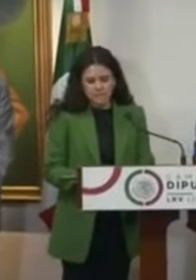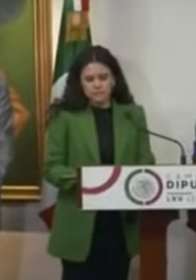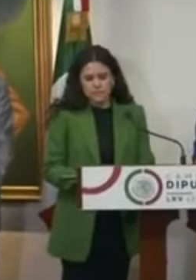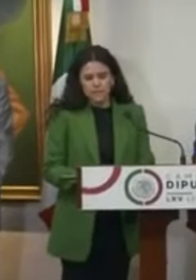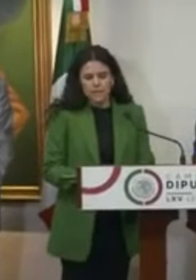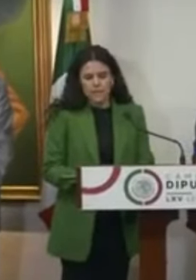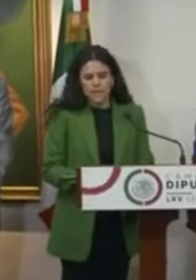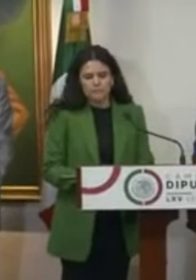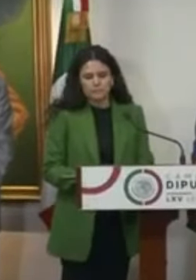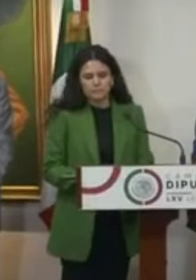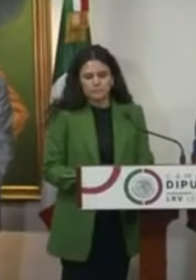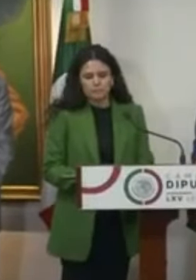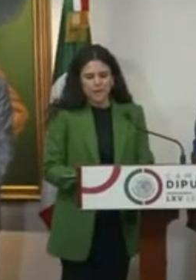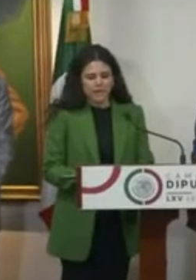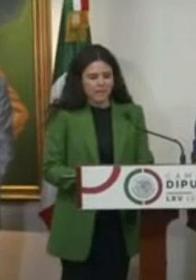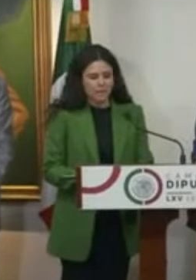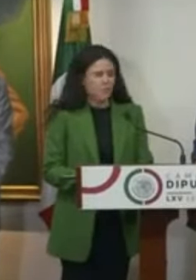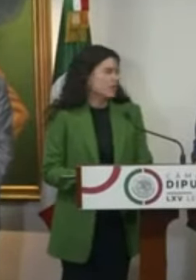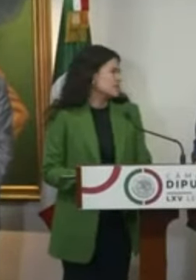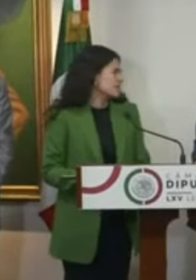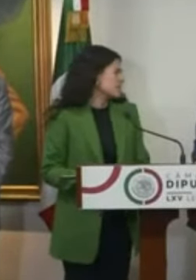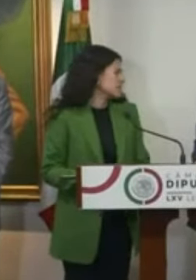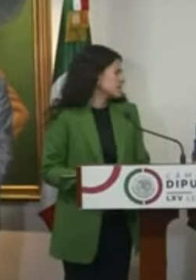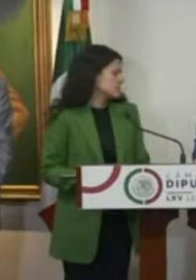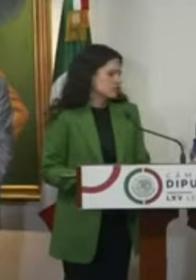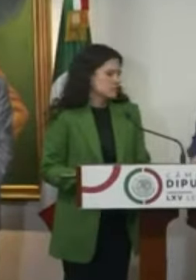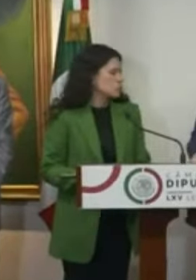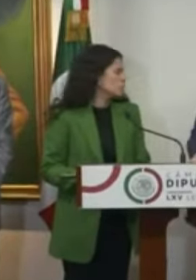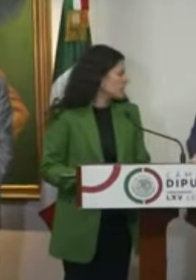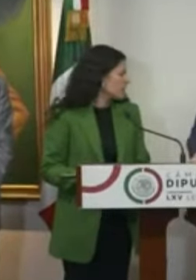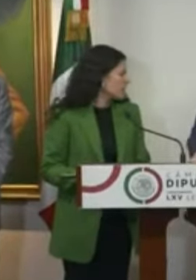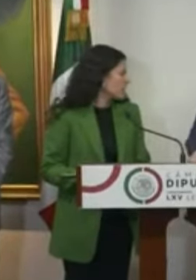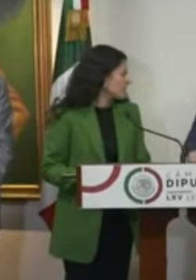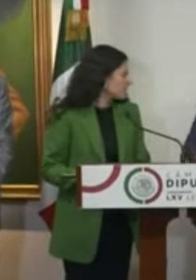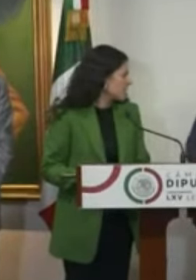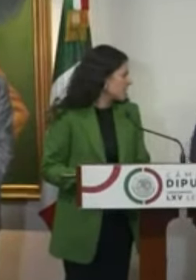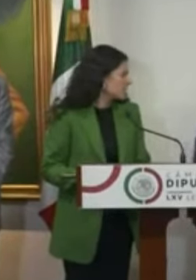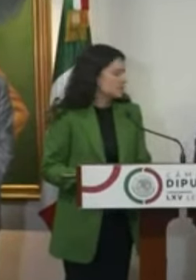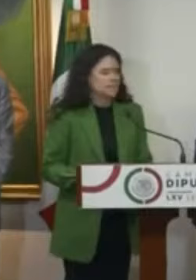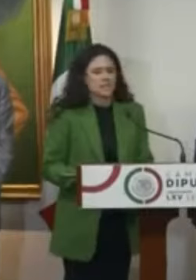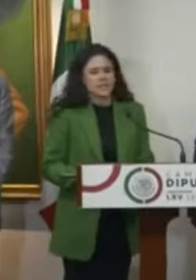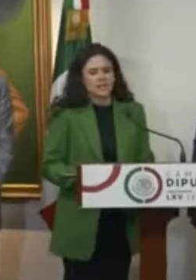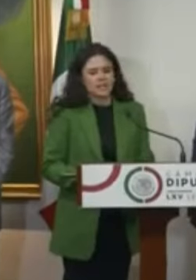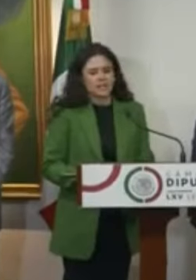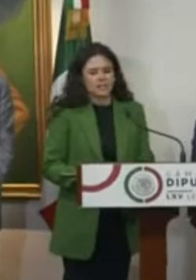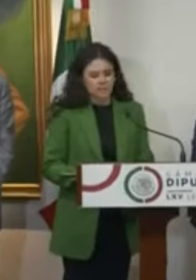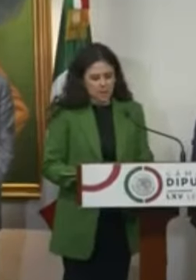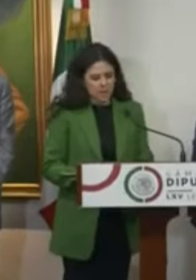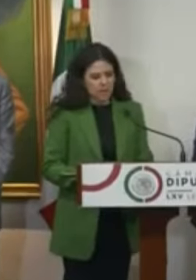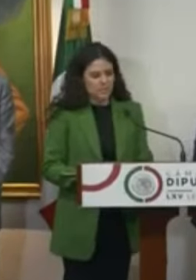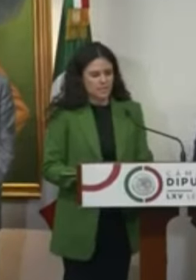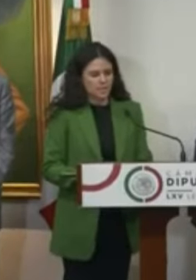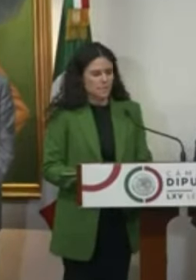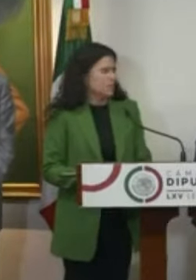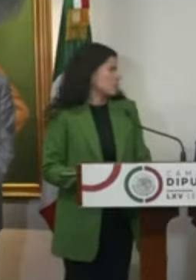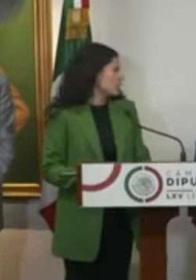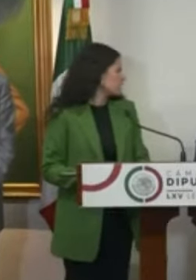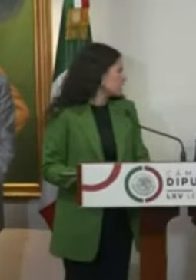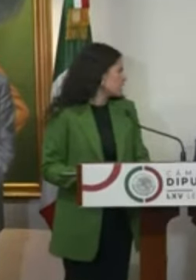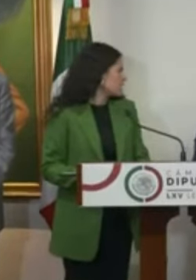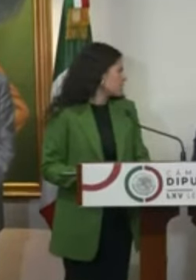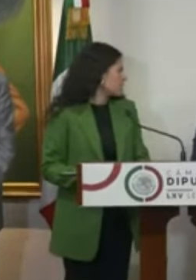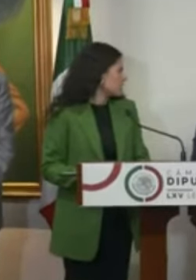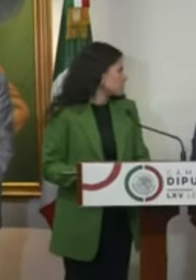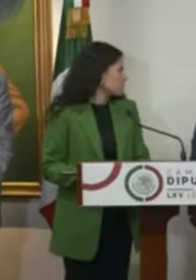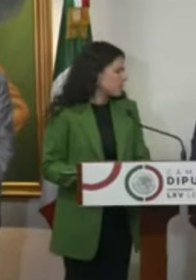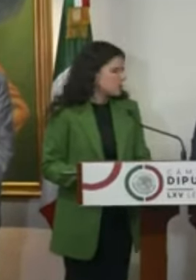legales, para que pueda ser discutida, analizada, primero en esta Cámara de